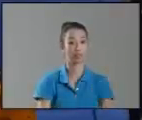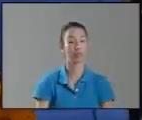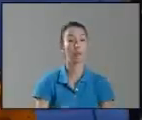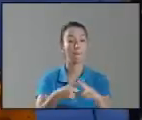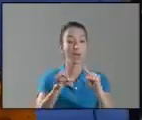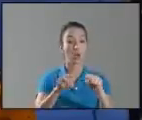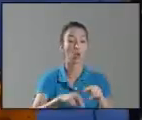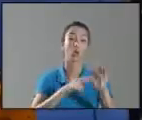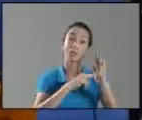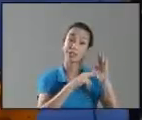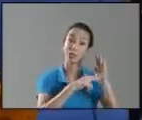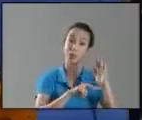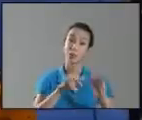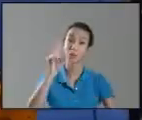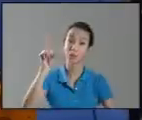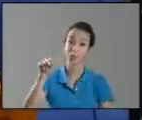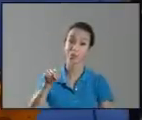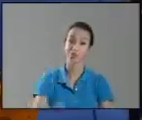Espiones.